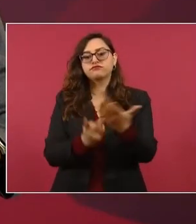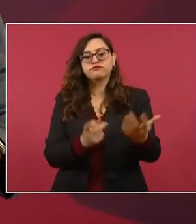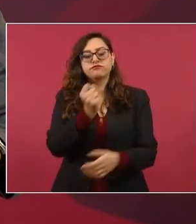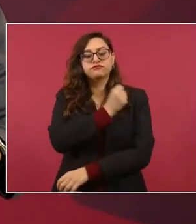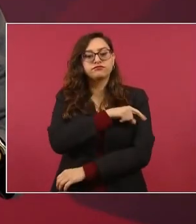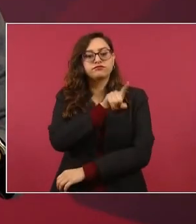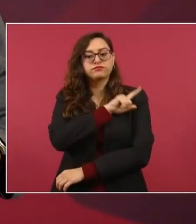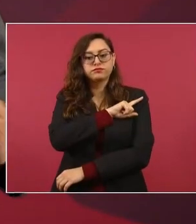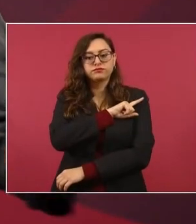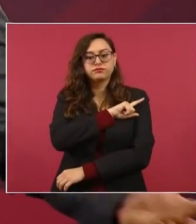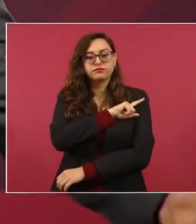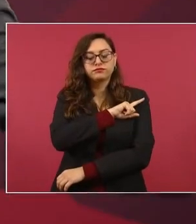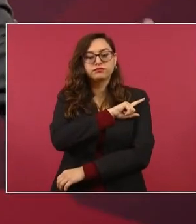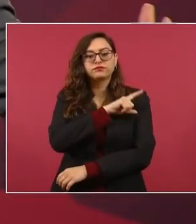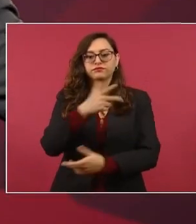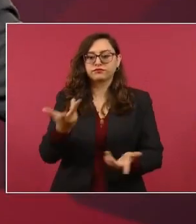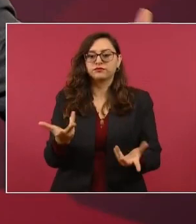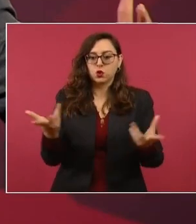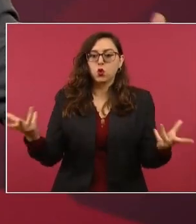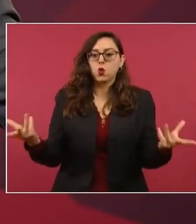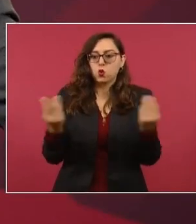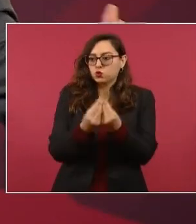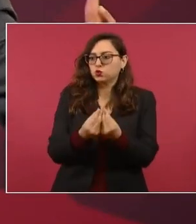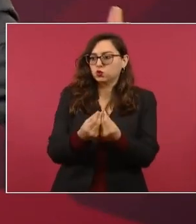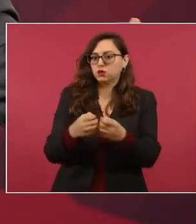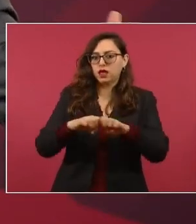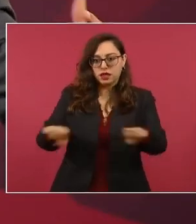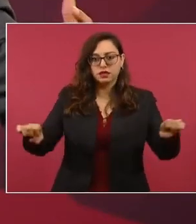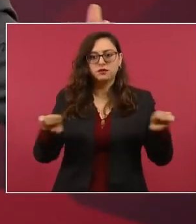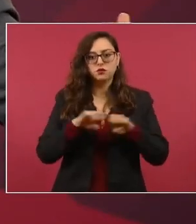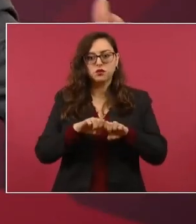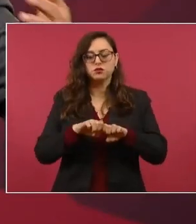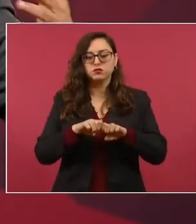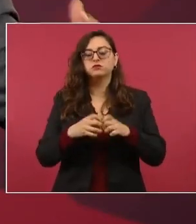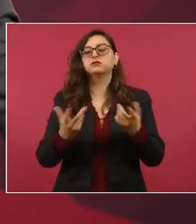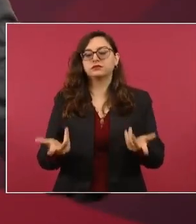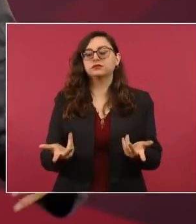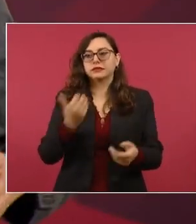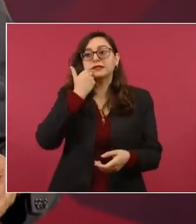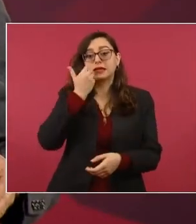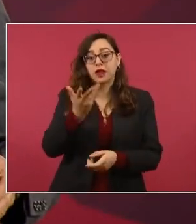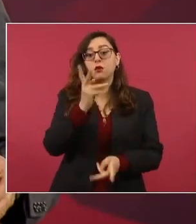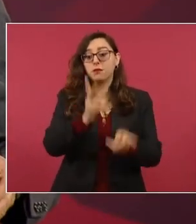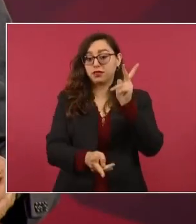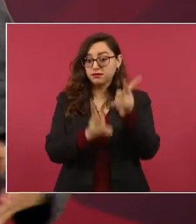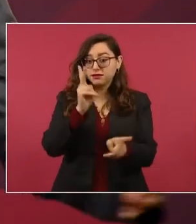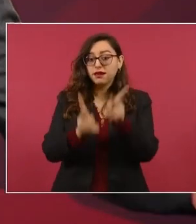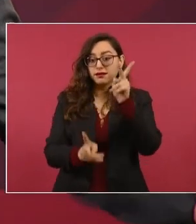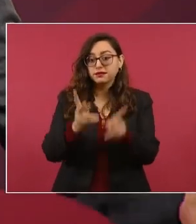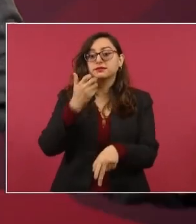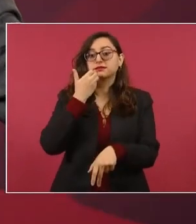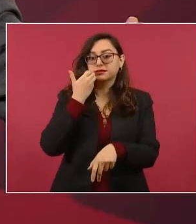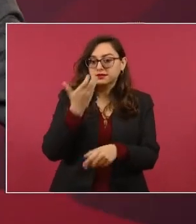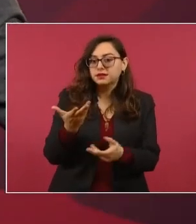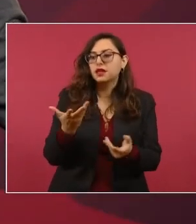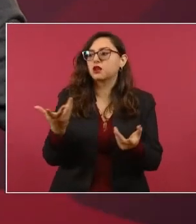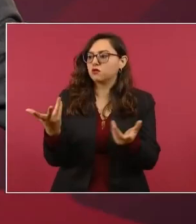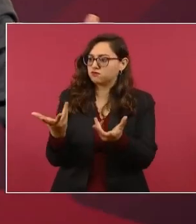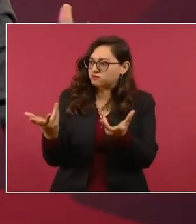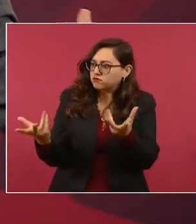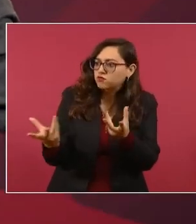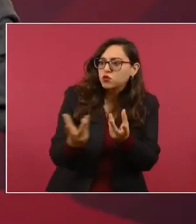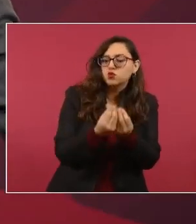salud, los que trabajan con la gente, ¿sí? Y con ellos quiero hablar, también para que se